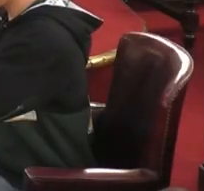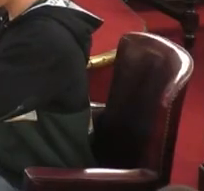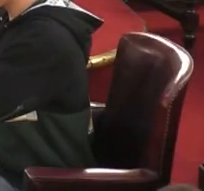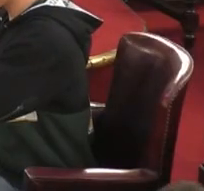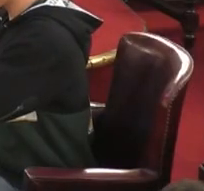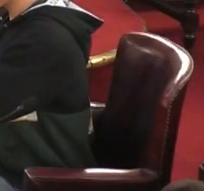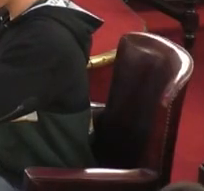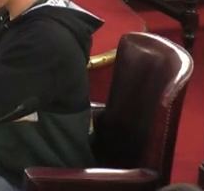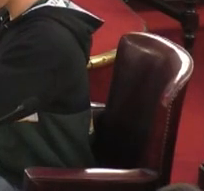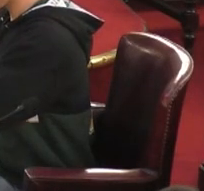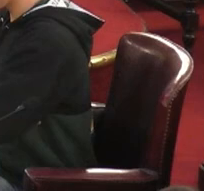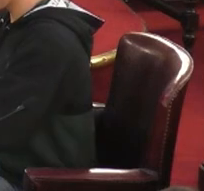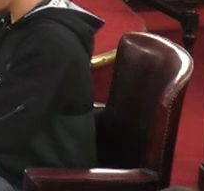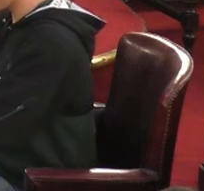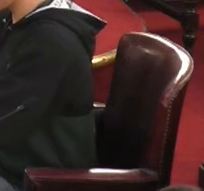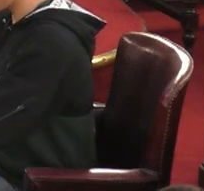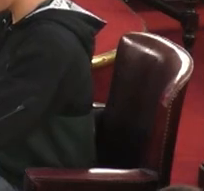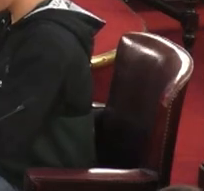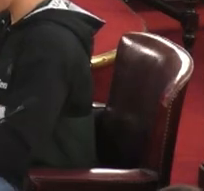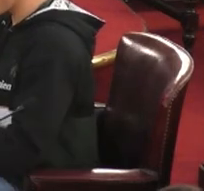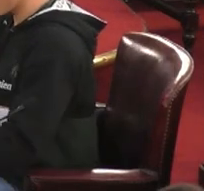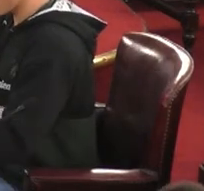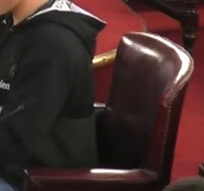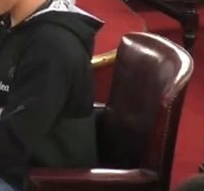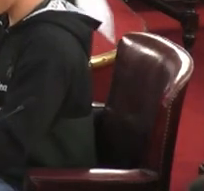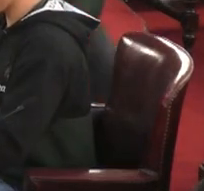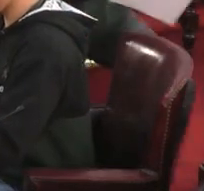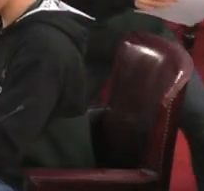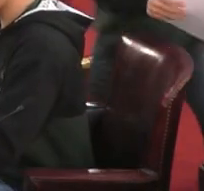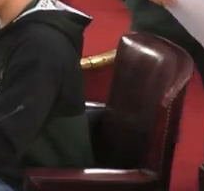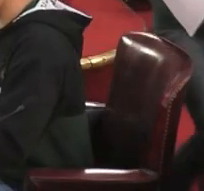Diputada Nadia Marina Caballero.